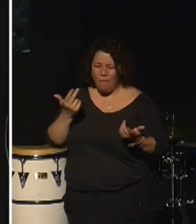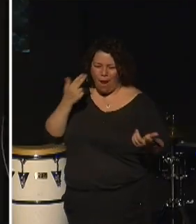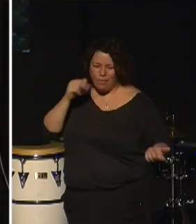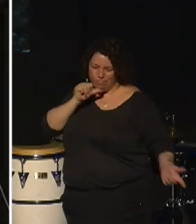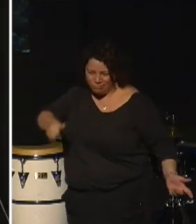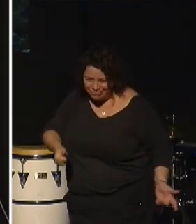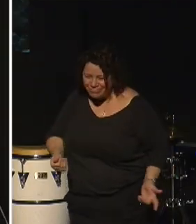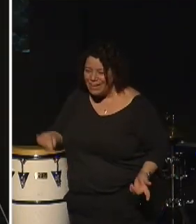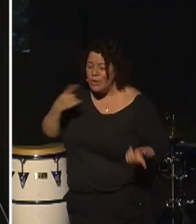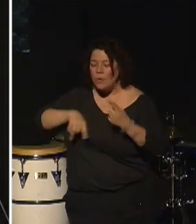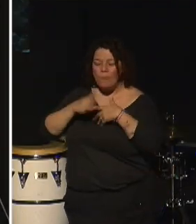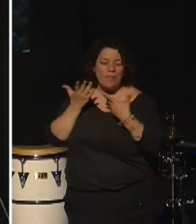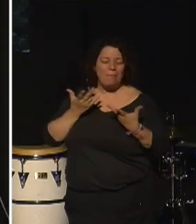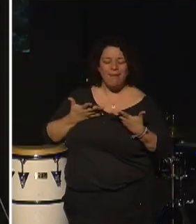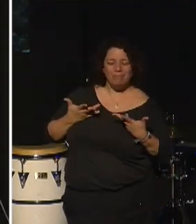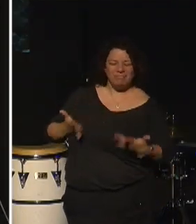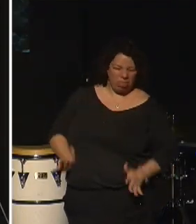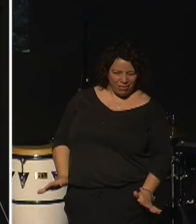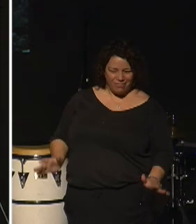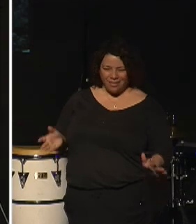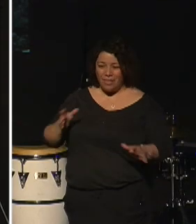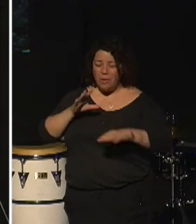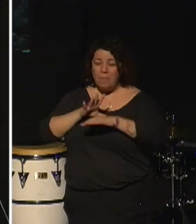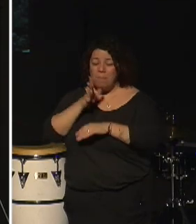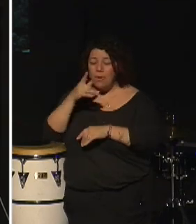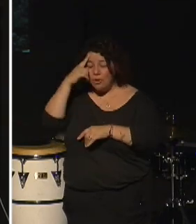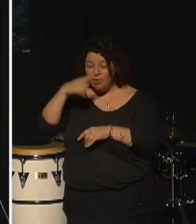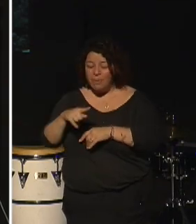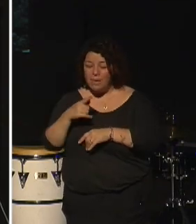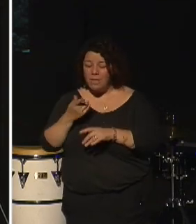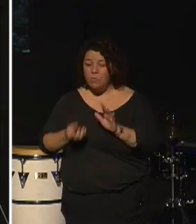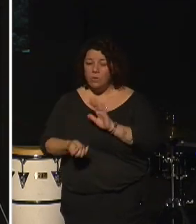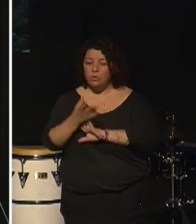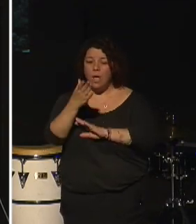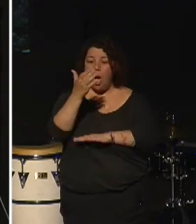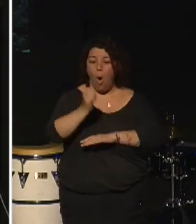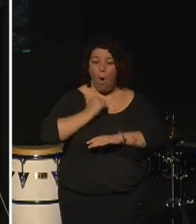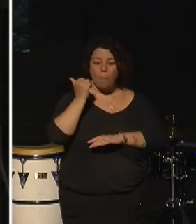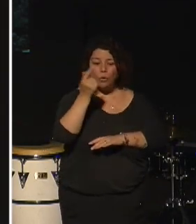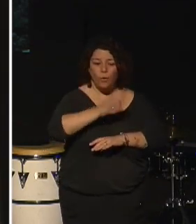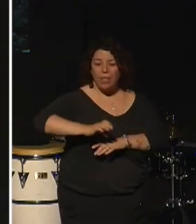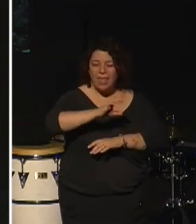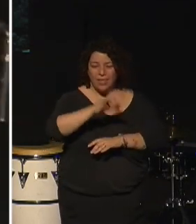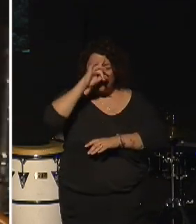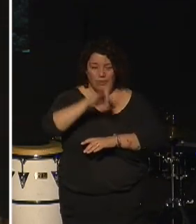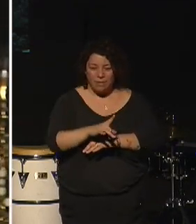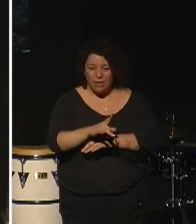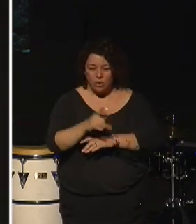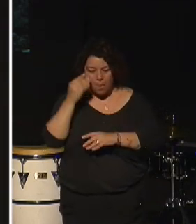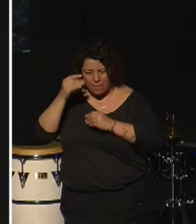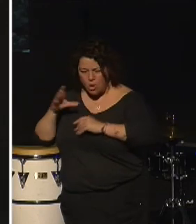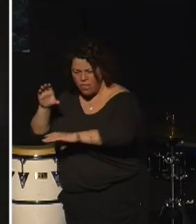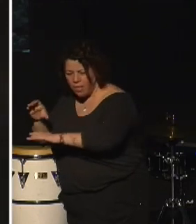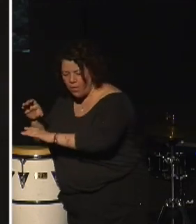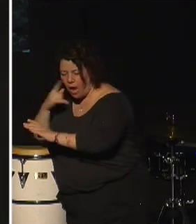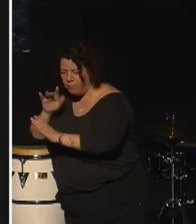y a que os dejéis llevar, porque nunca sabéis cuándo se os va a poner delante una oportunidad aún mejor de la que tenéis